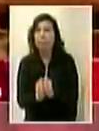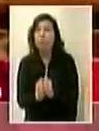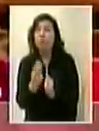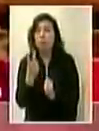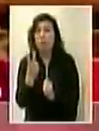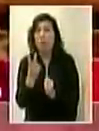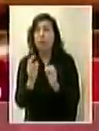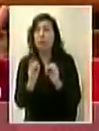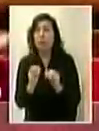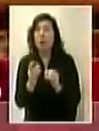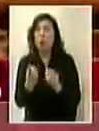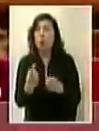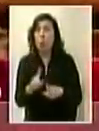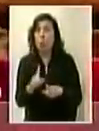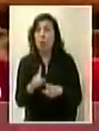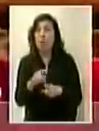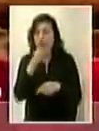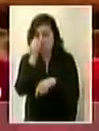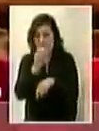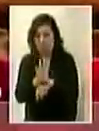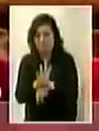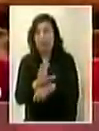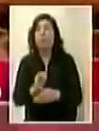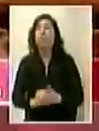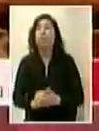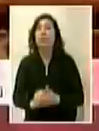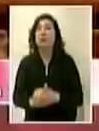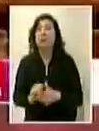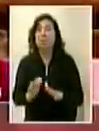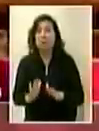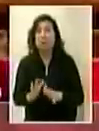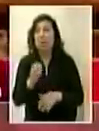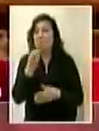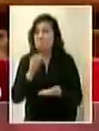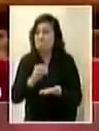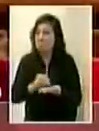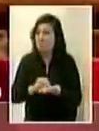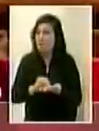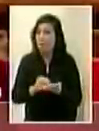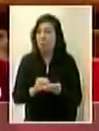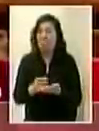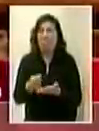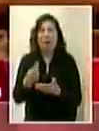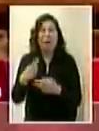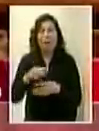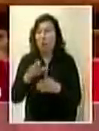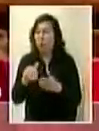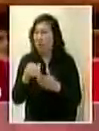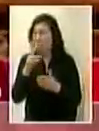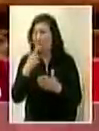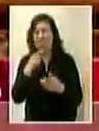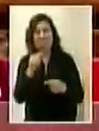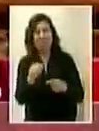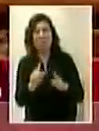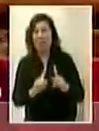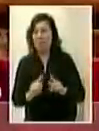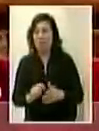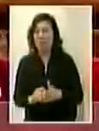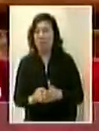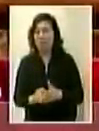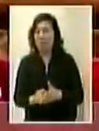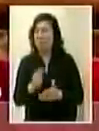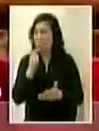dos instancias, una de ellas es la mina, quizá la mina más desacreditada de todo el Perú, no sin temor al lugar, la